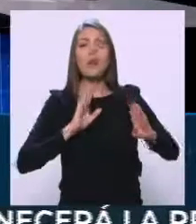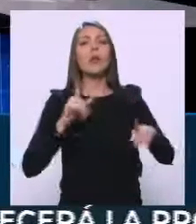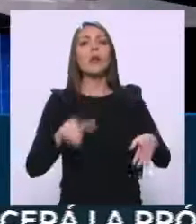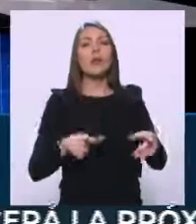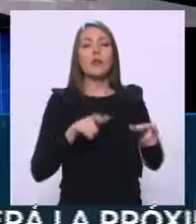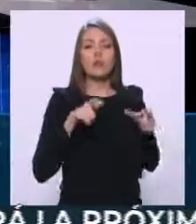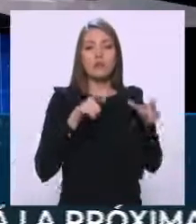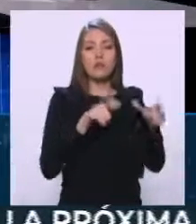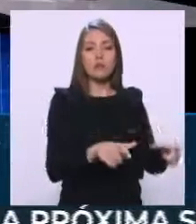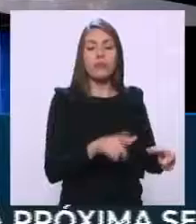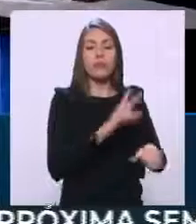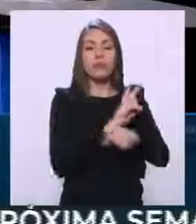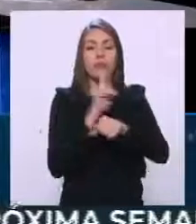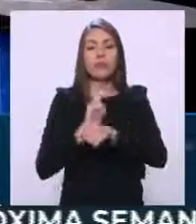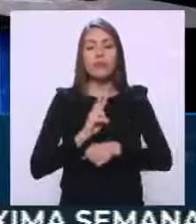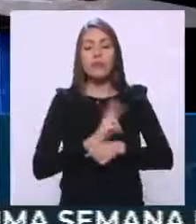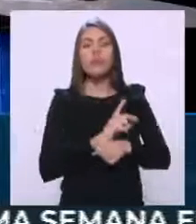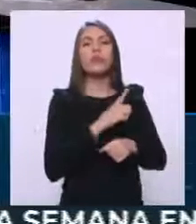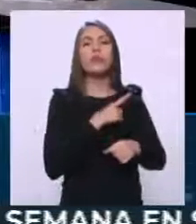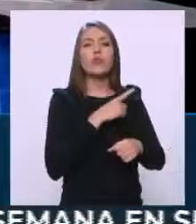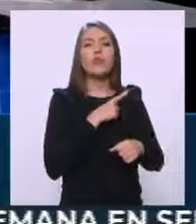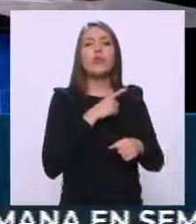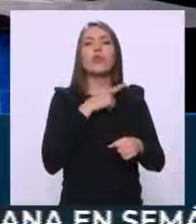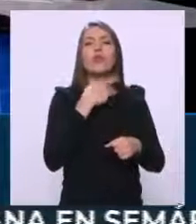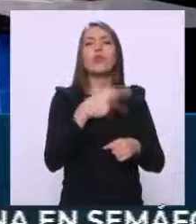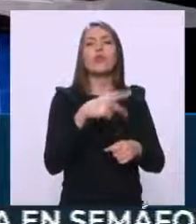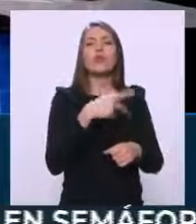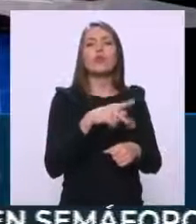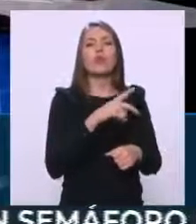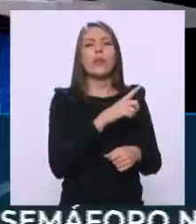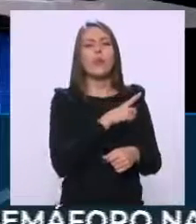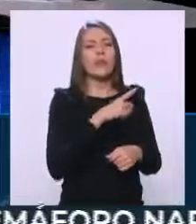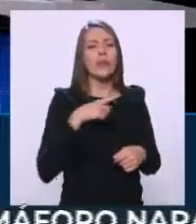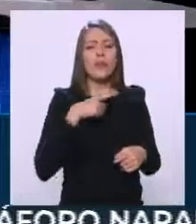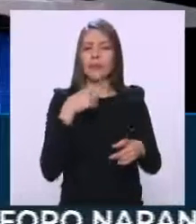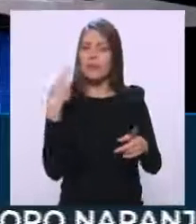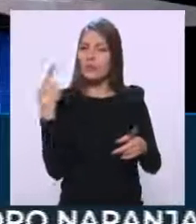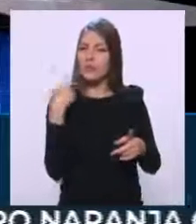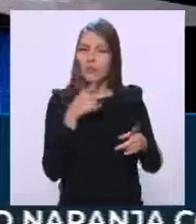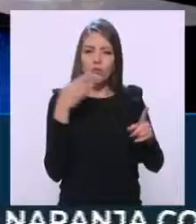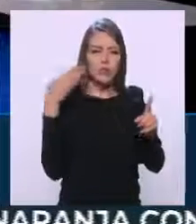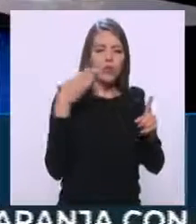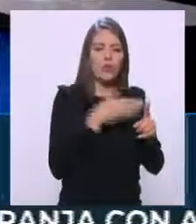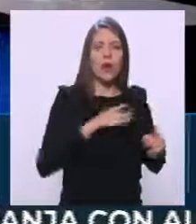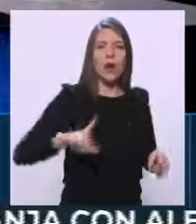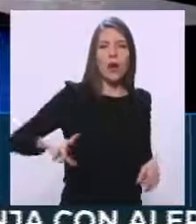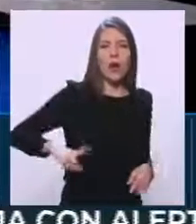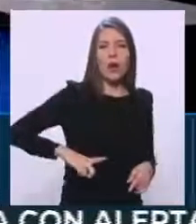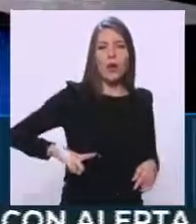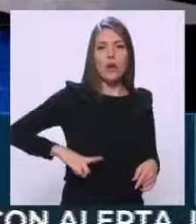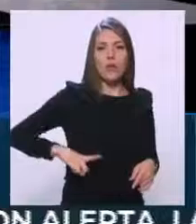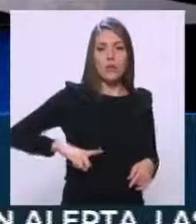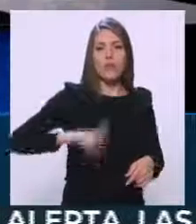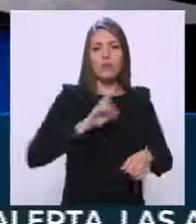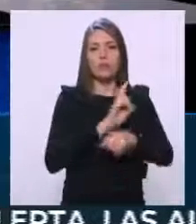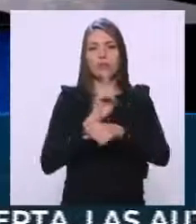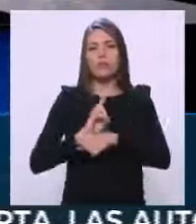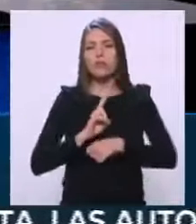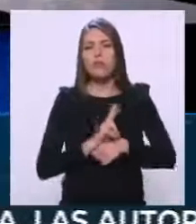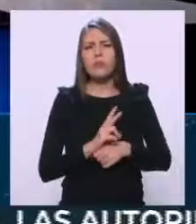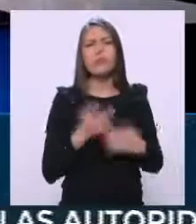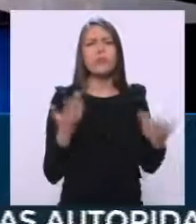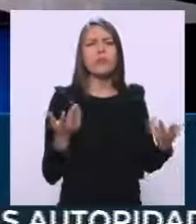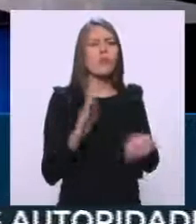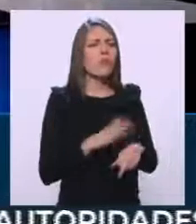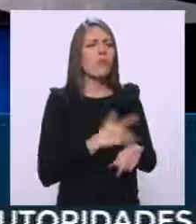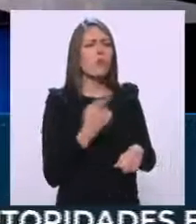y permanentes en los castillos, fortalezas y almacenes que dependan inmediatamente del gobierno de la Unión. ¿Por qué? Porque es un